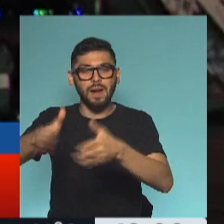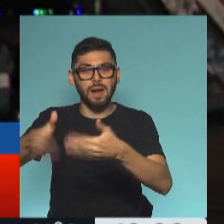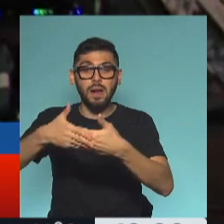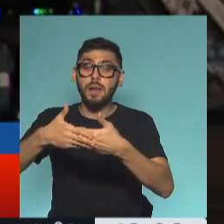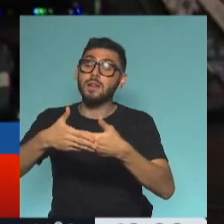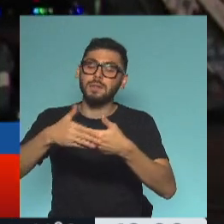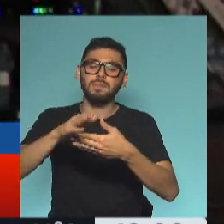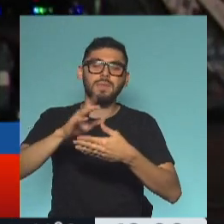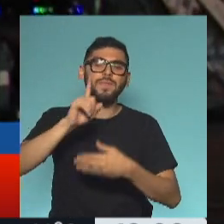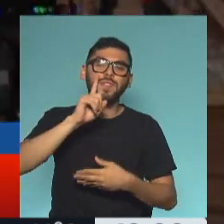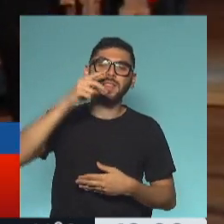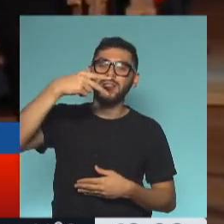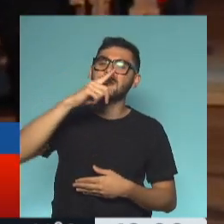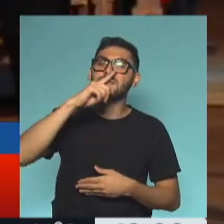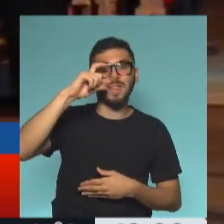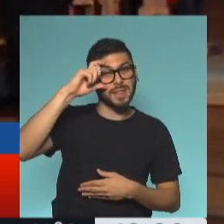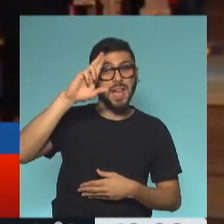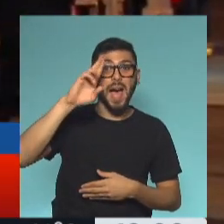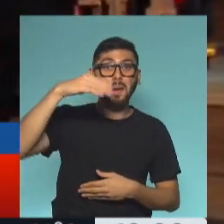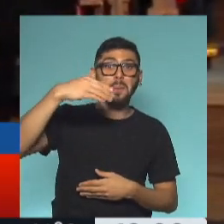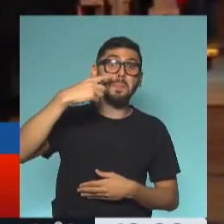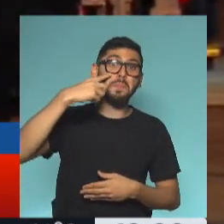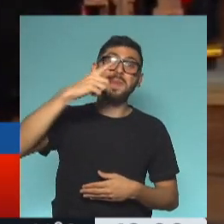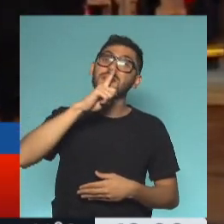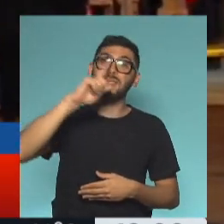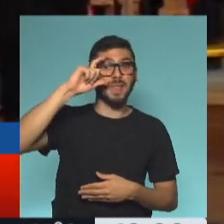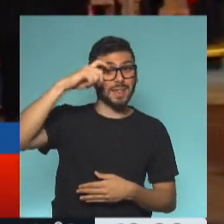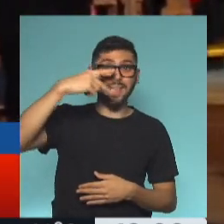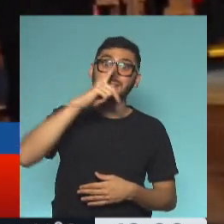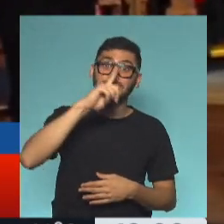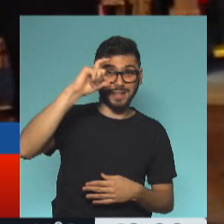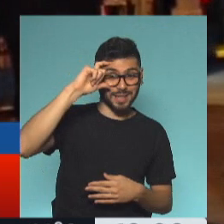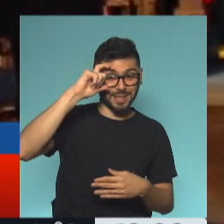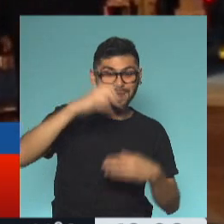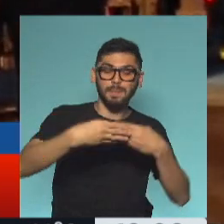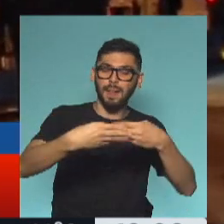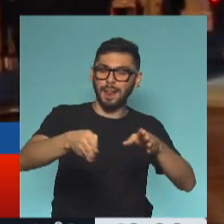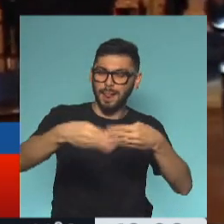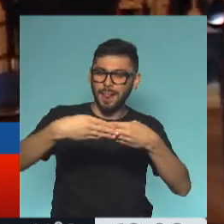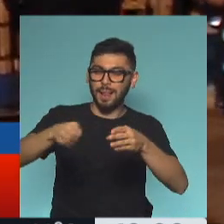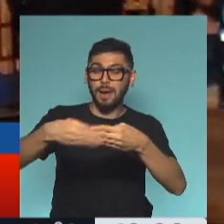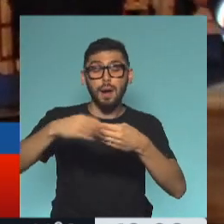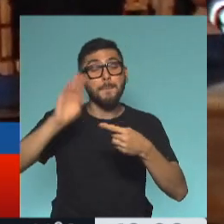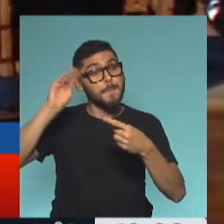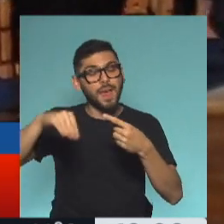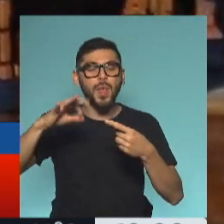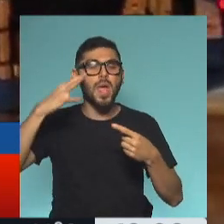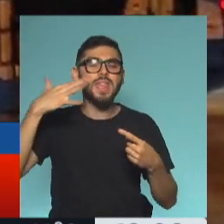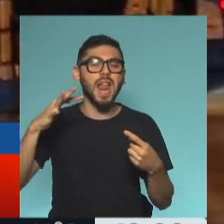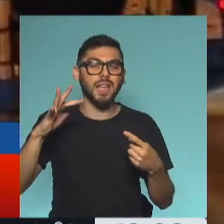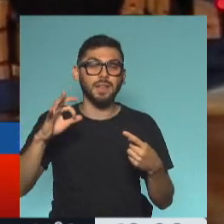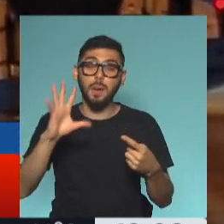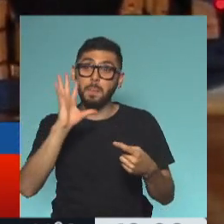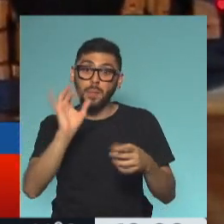ser intermitente e inteligente. Vos tenés que detectar el ascenso. Nosotros perdimos